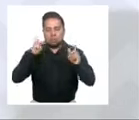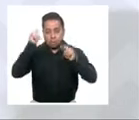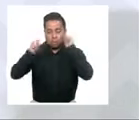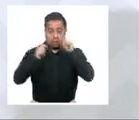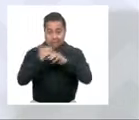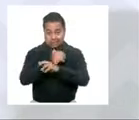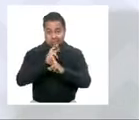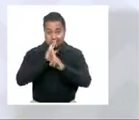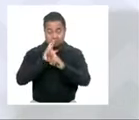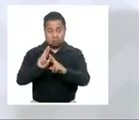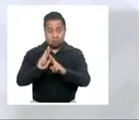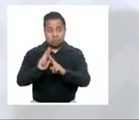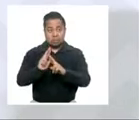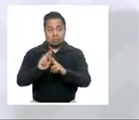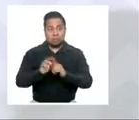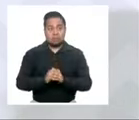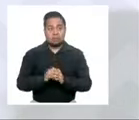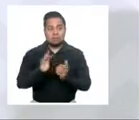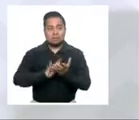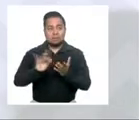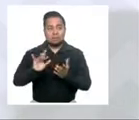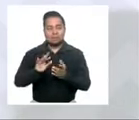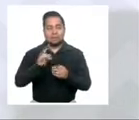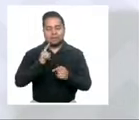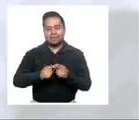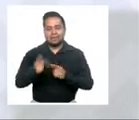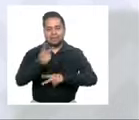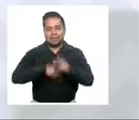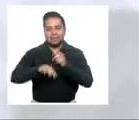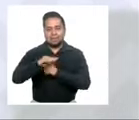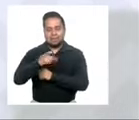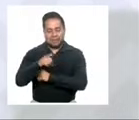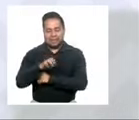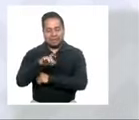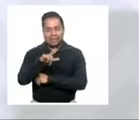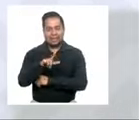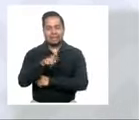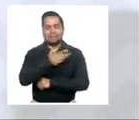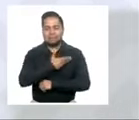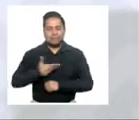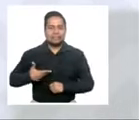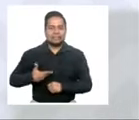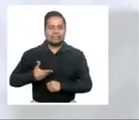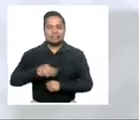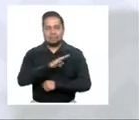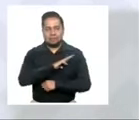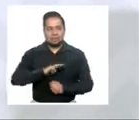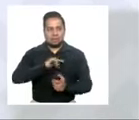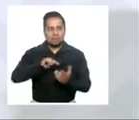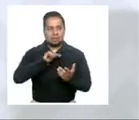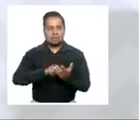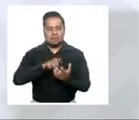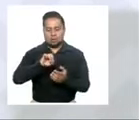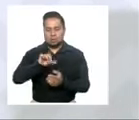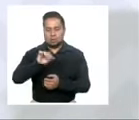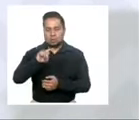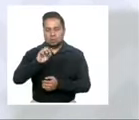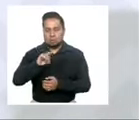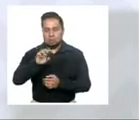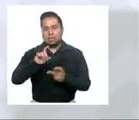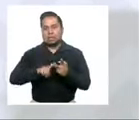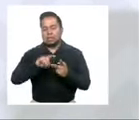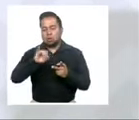antes de responder la respuesta, agradezco mucho la presencia de Miguel Martínez Castellano, presidente municipal de Santa María Colotepec, de